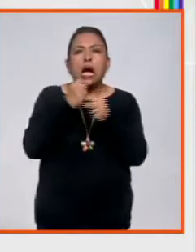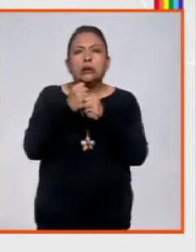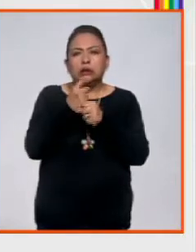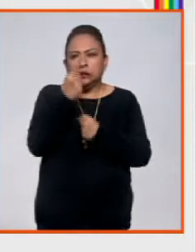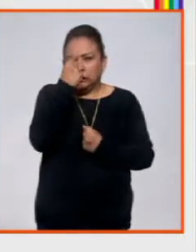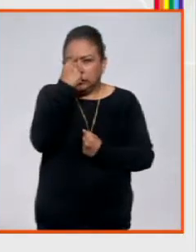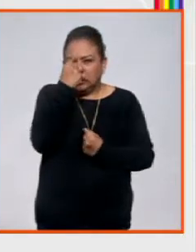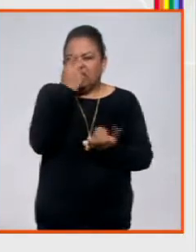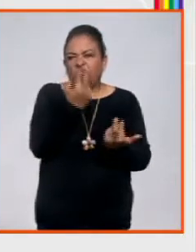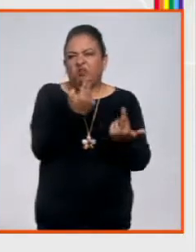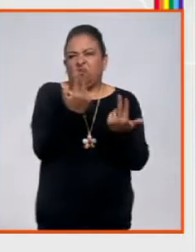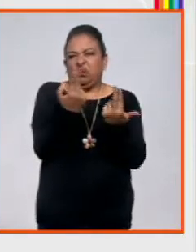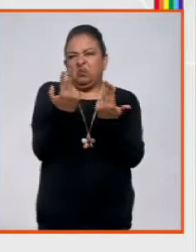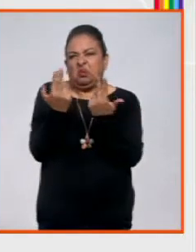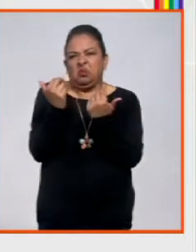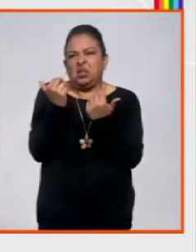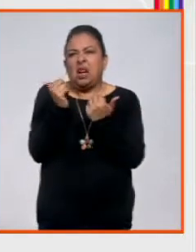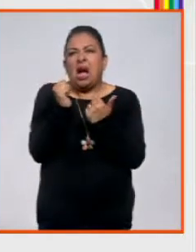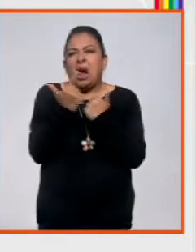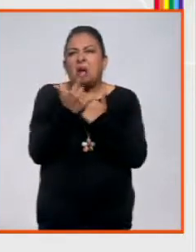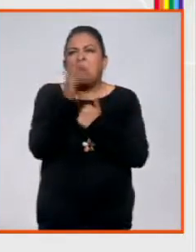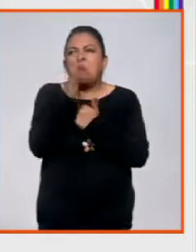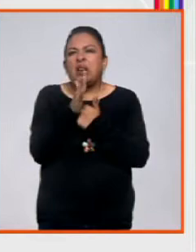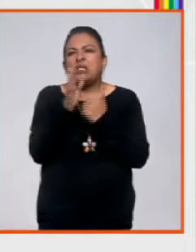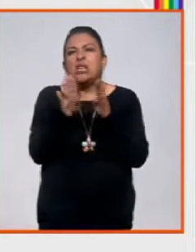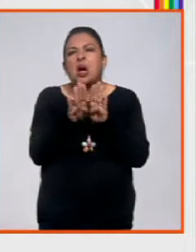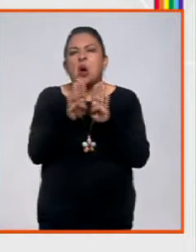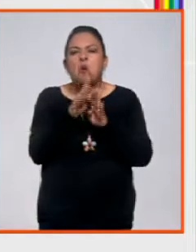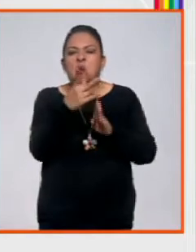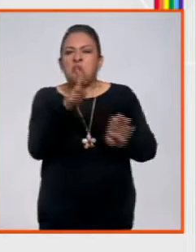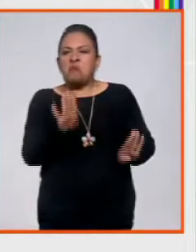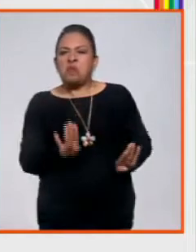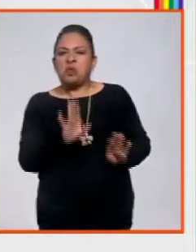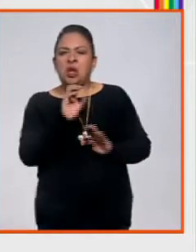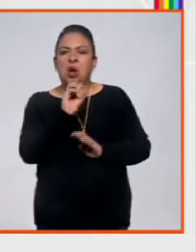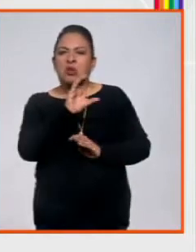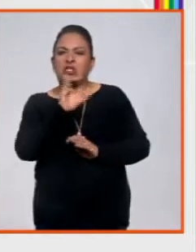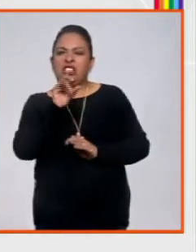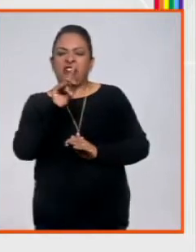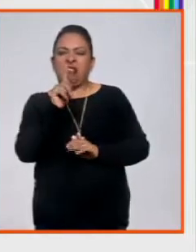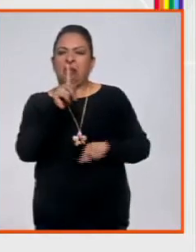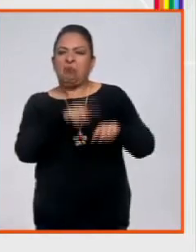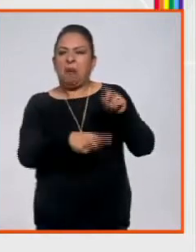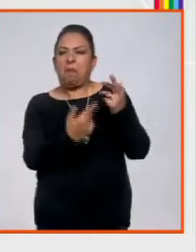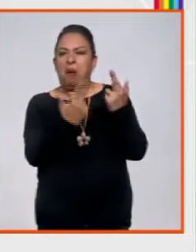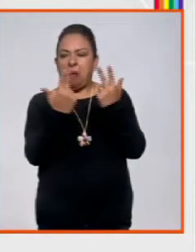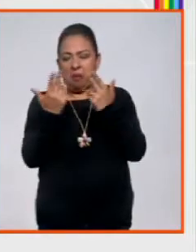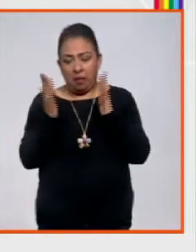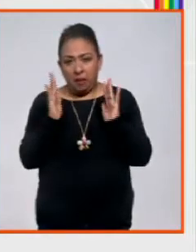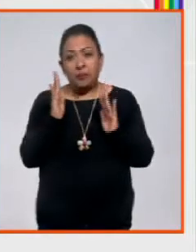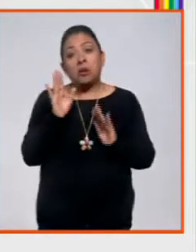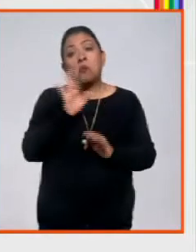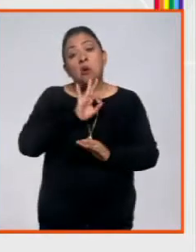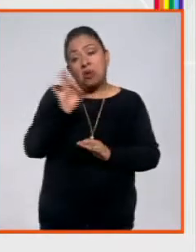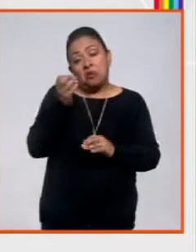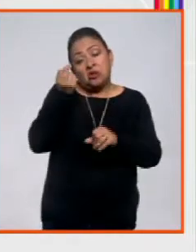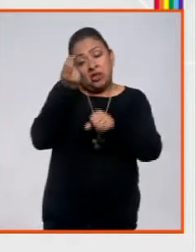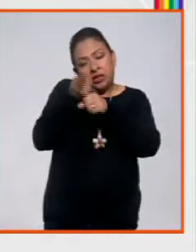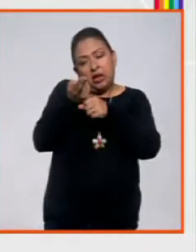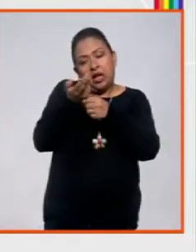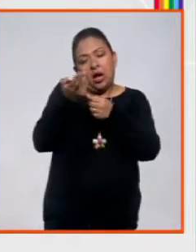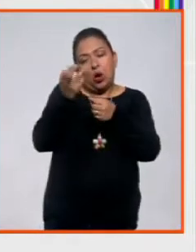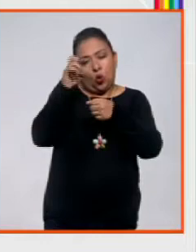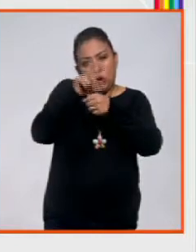se destruían todo aquello que parecía burgués u occidental pero al menos lo que podemos hacer y es de cultura ahora